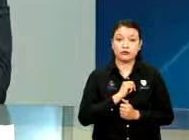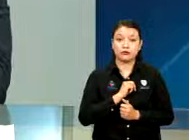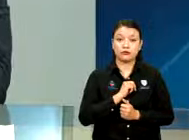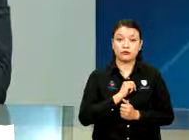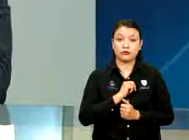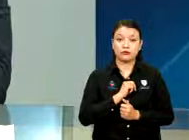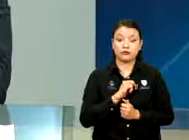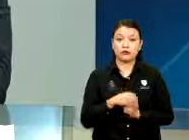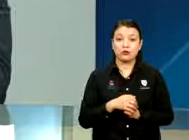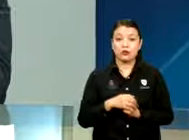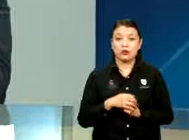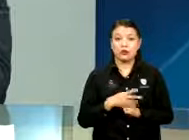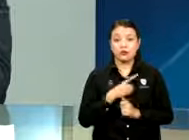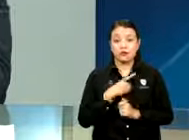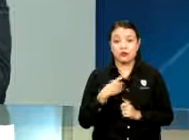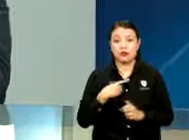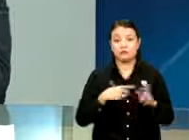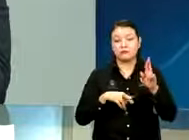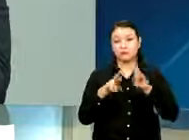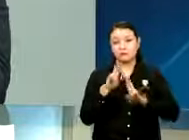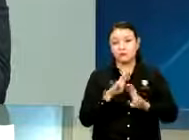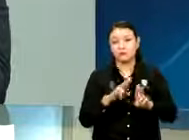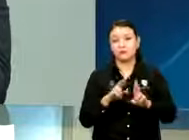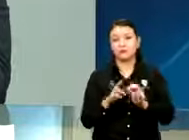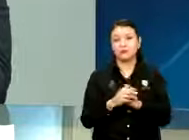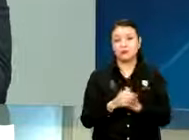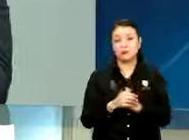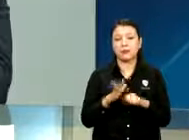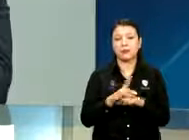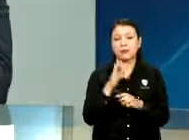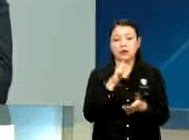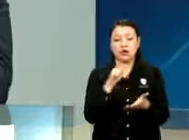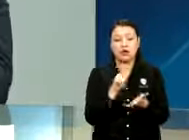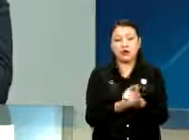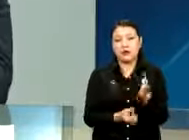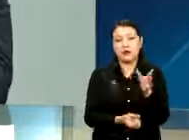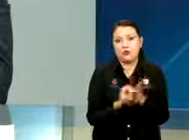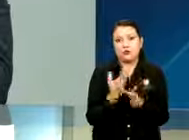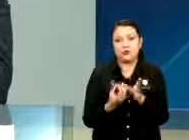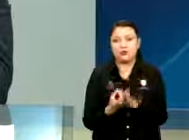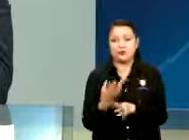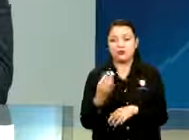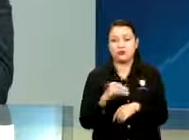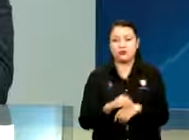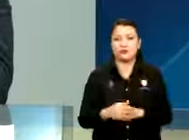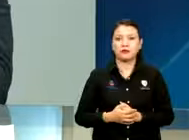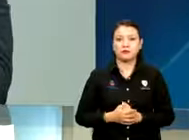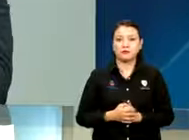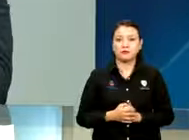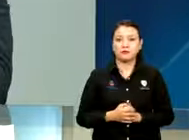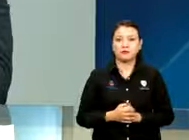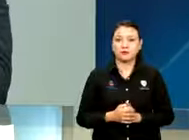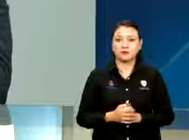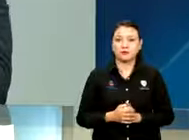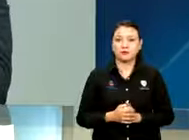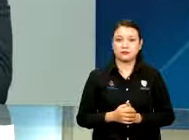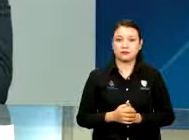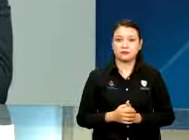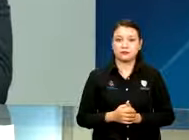del organismo jurisdiccional que iba a determinar el momento dado las responsabilidades administrativas y entrando directamente en